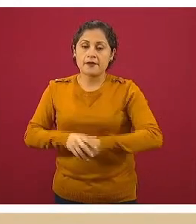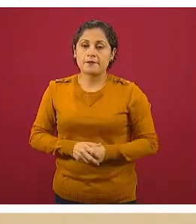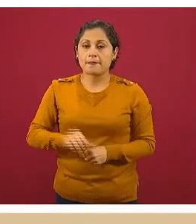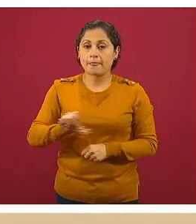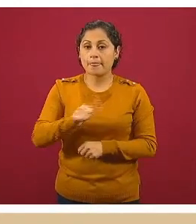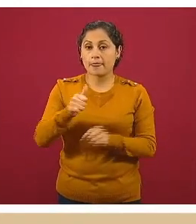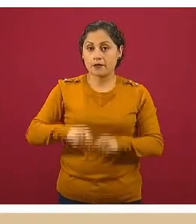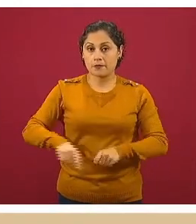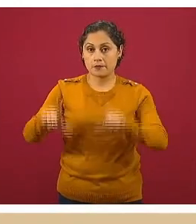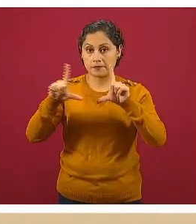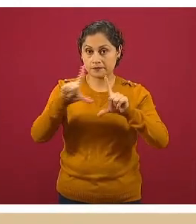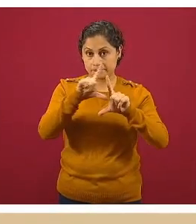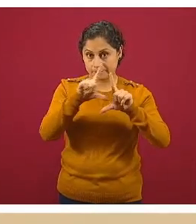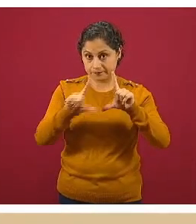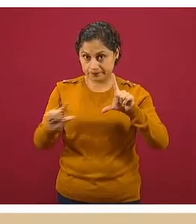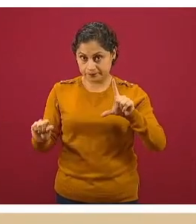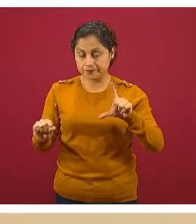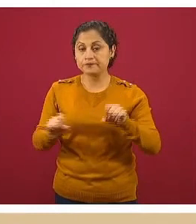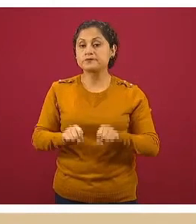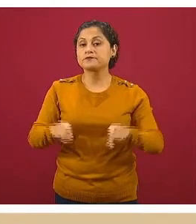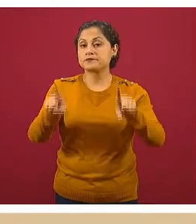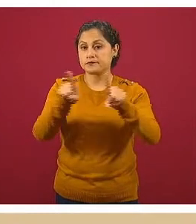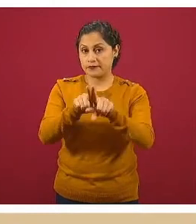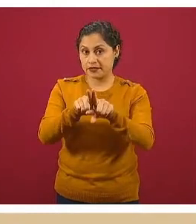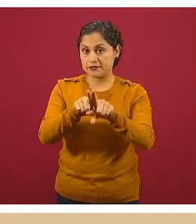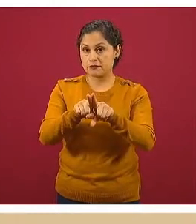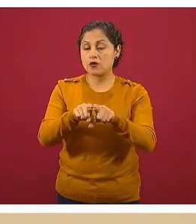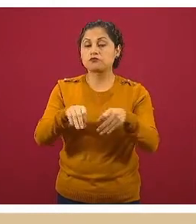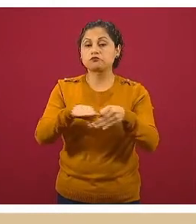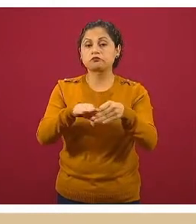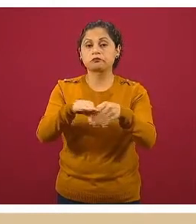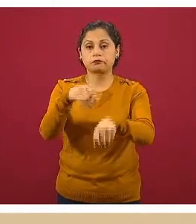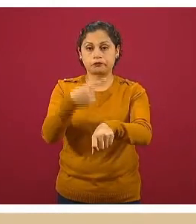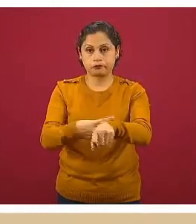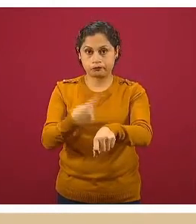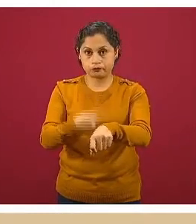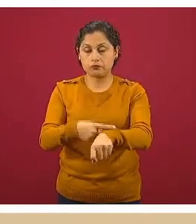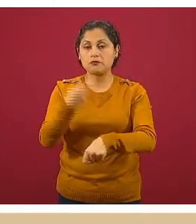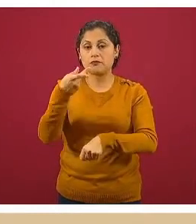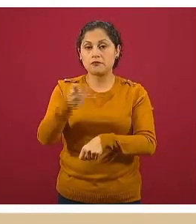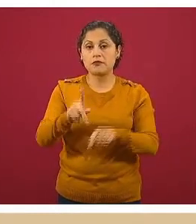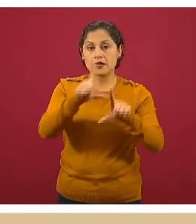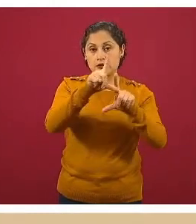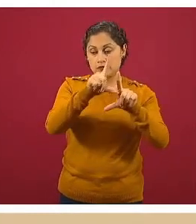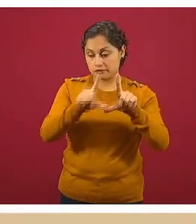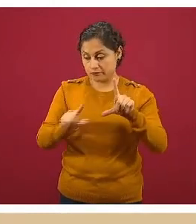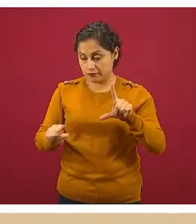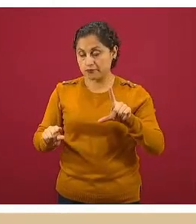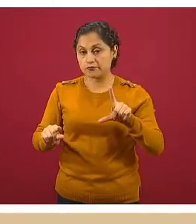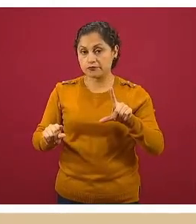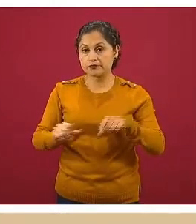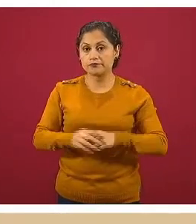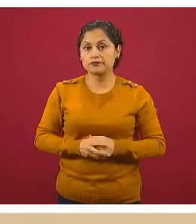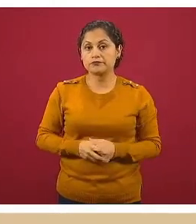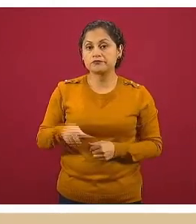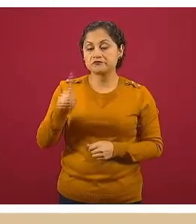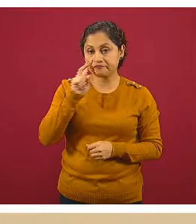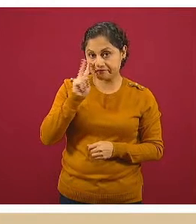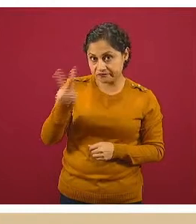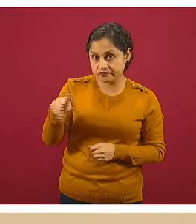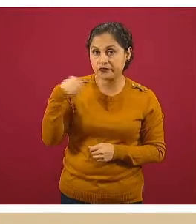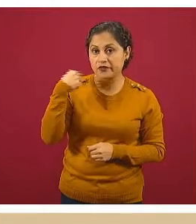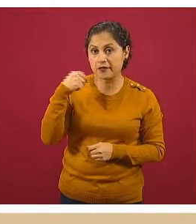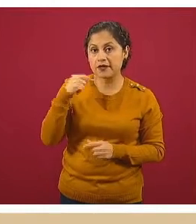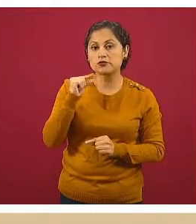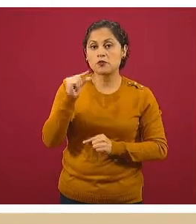misma distribución de la tasa de incidencia, pero en un orden descendente. Vemos cómo también Tabasco ha estado